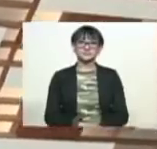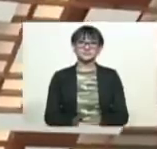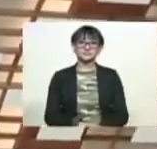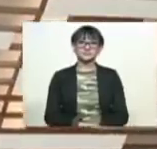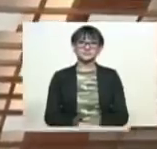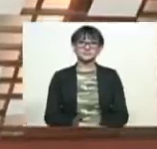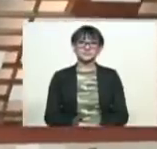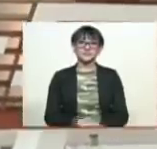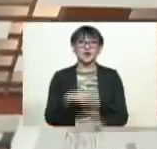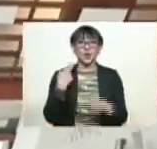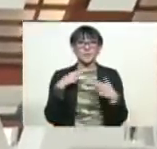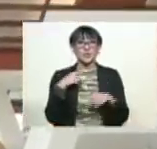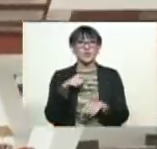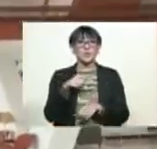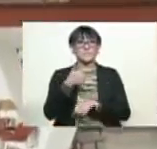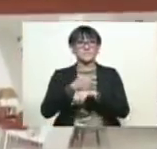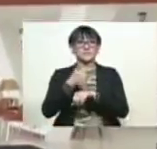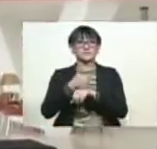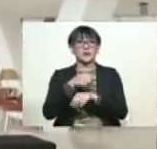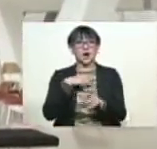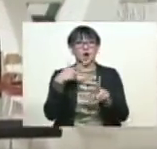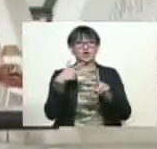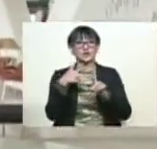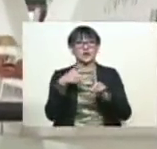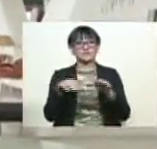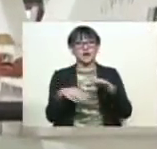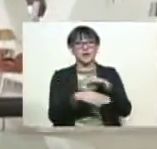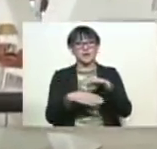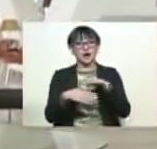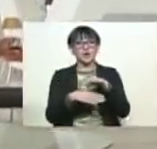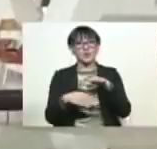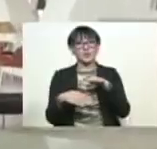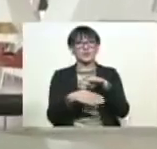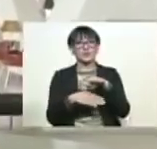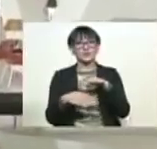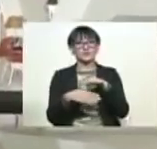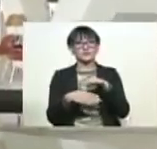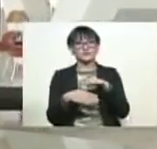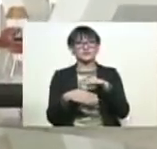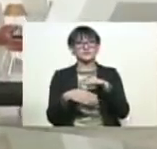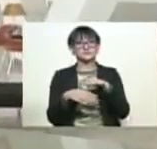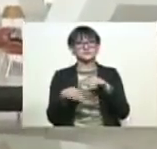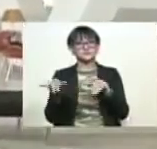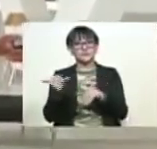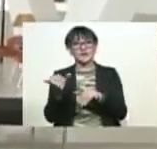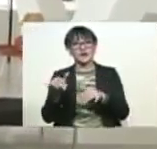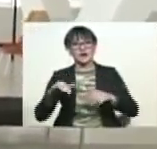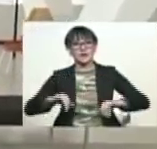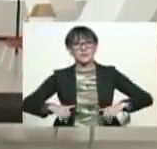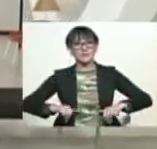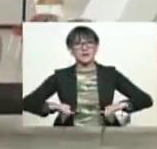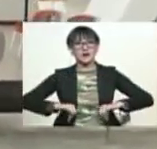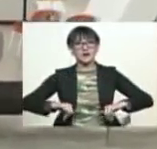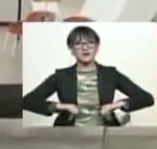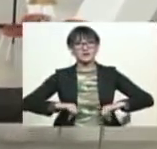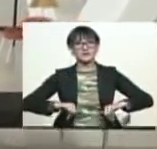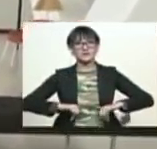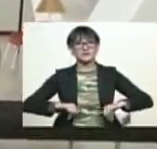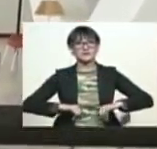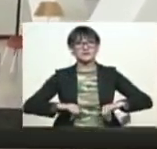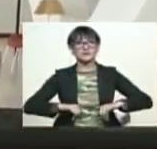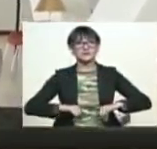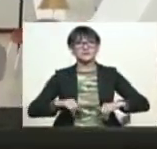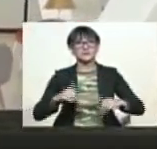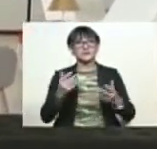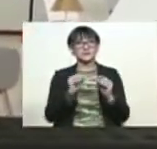en el comedor principal del hotel, a nivel de la planta baja, y a la izquierda el bar con el bimural del artista catalán Abel Blamillana, que